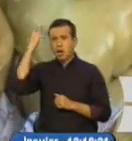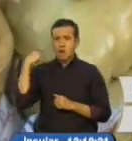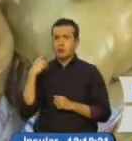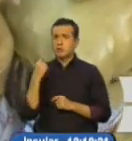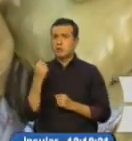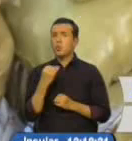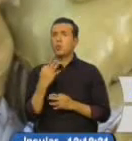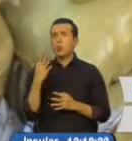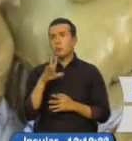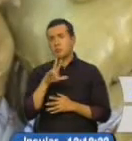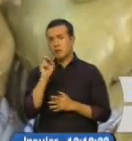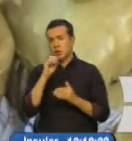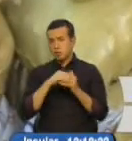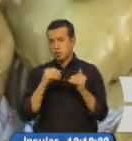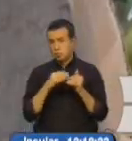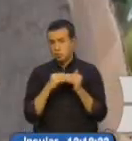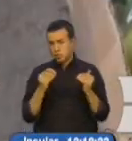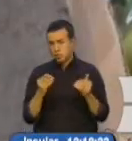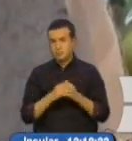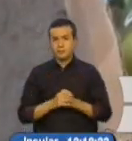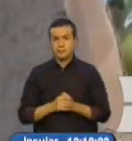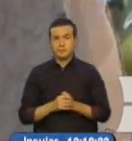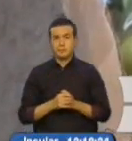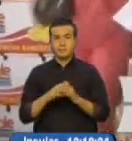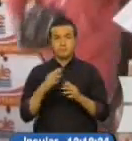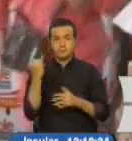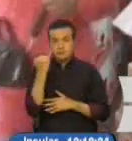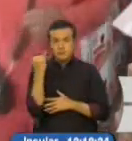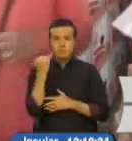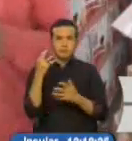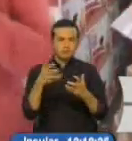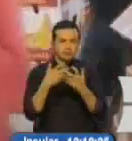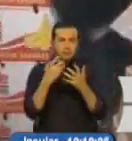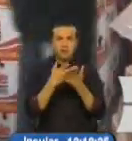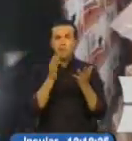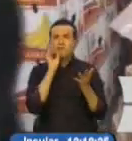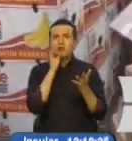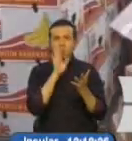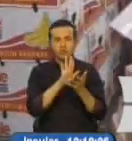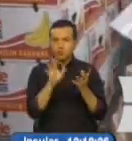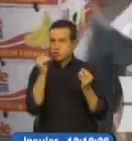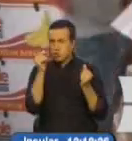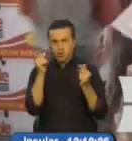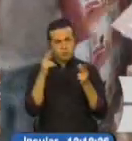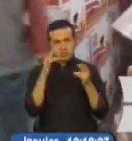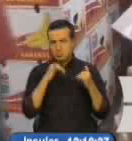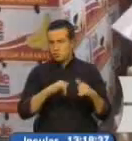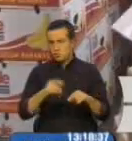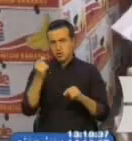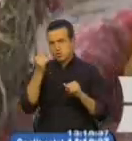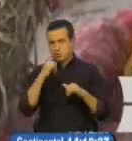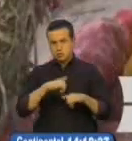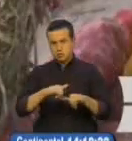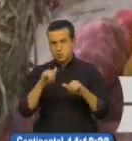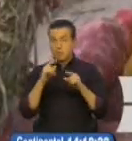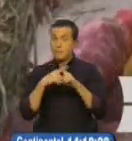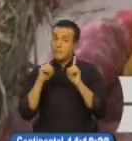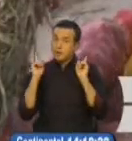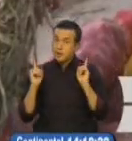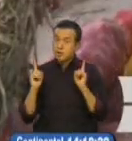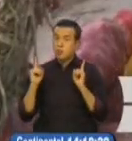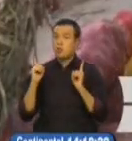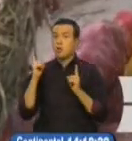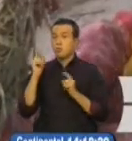llega hasta $30. Las hortalizas, legumbres y frutas mantienen estabilidad en sus precios. Sin embargo,